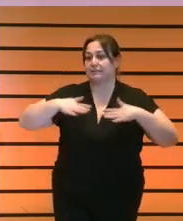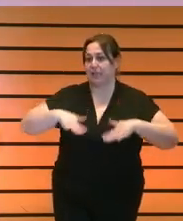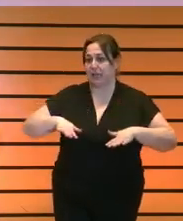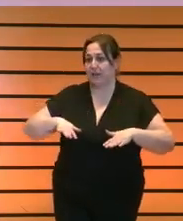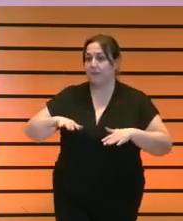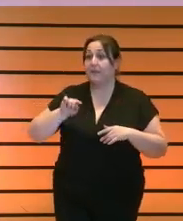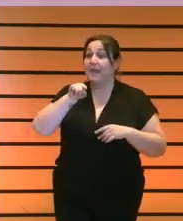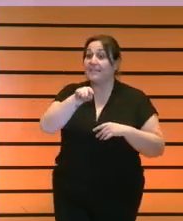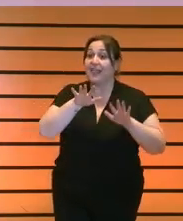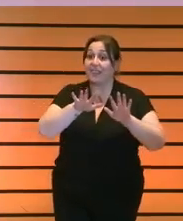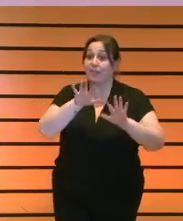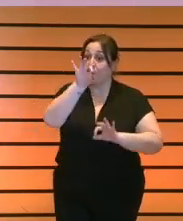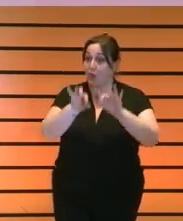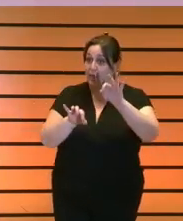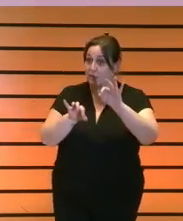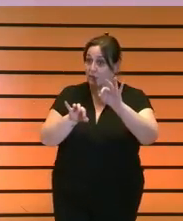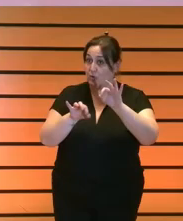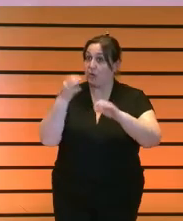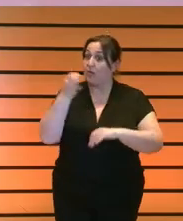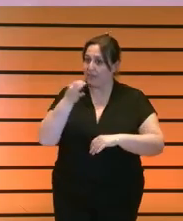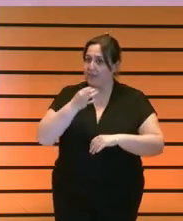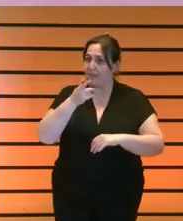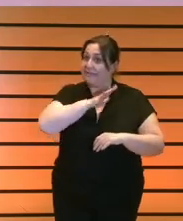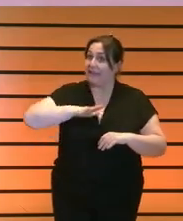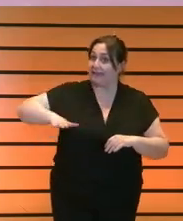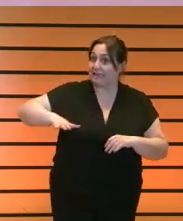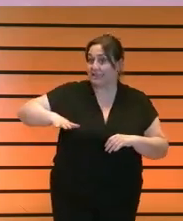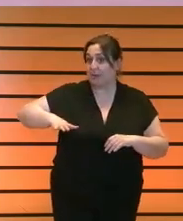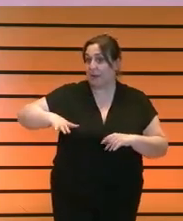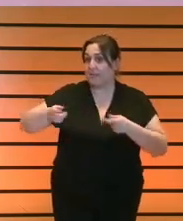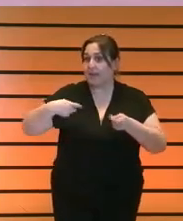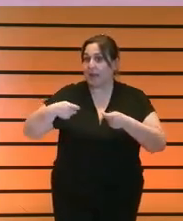de ese 10% teórico que tendría que haber de reserva de mercado,